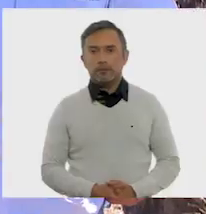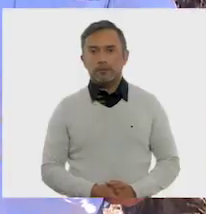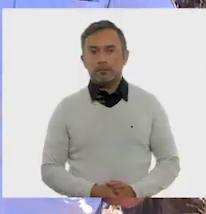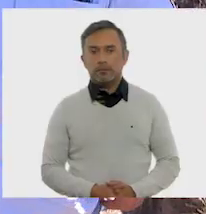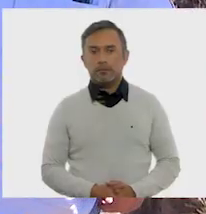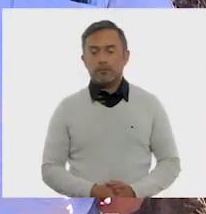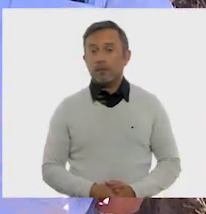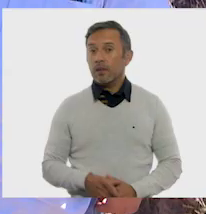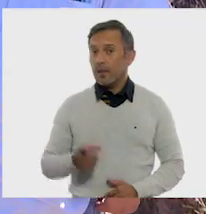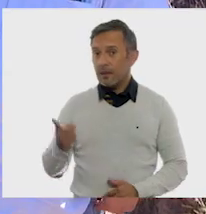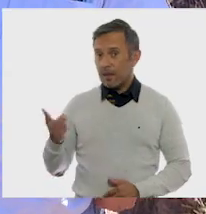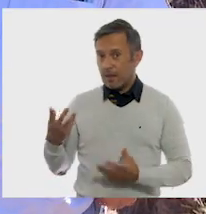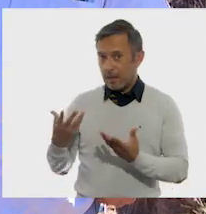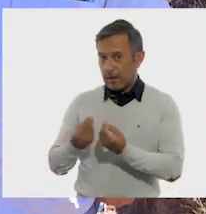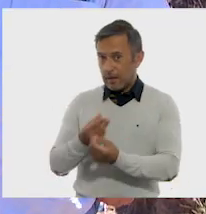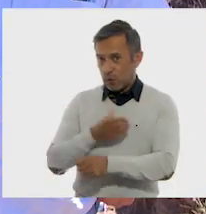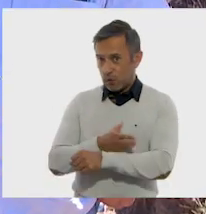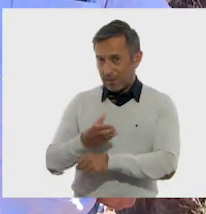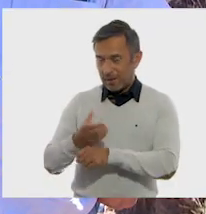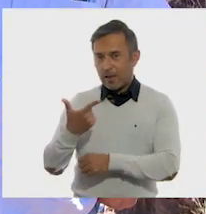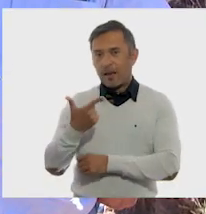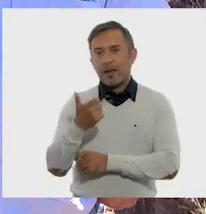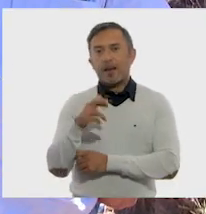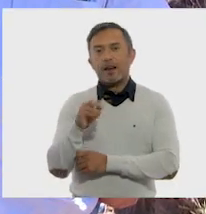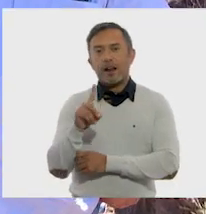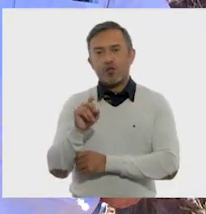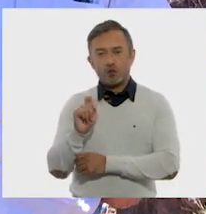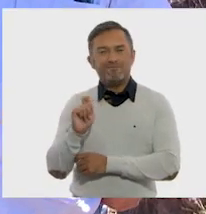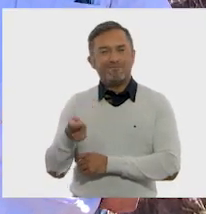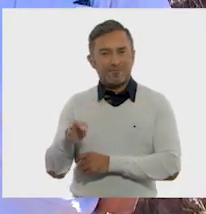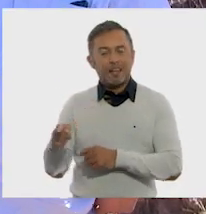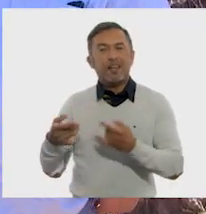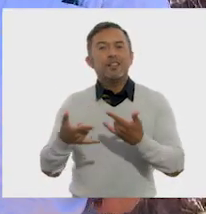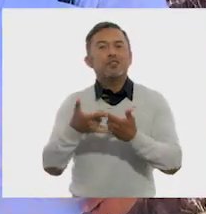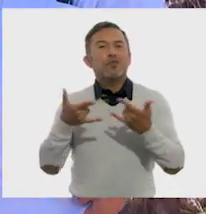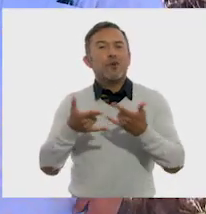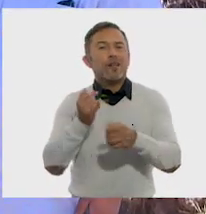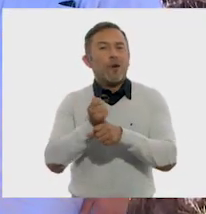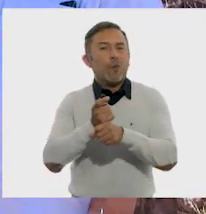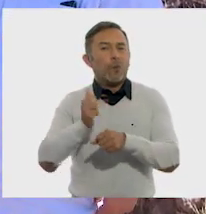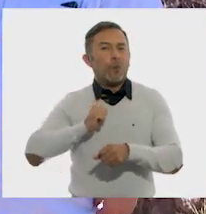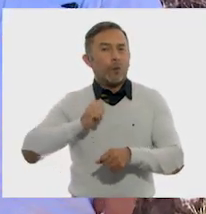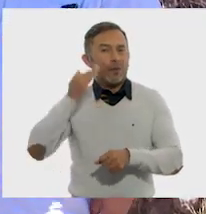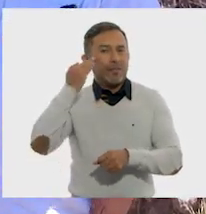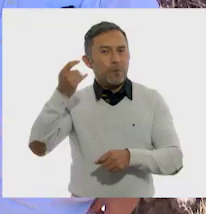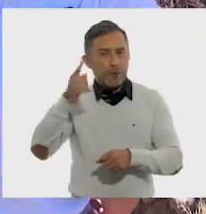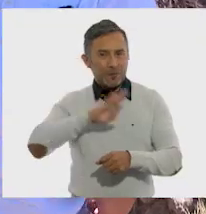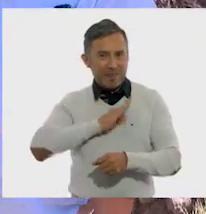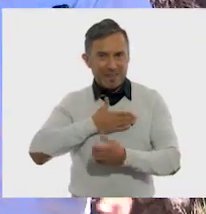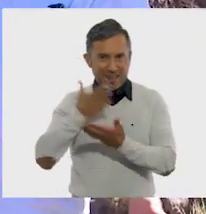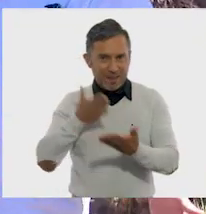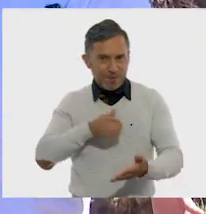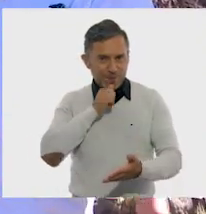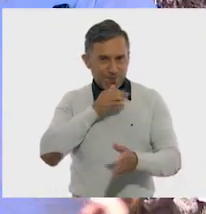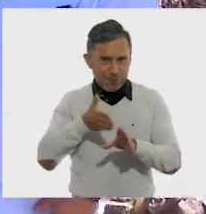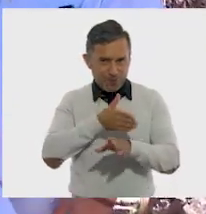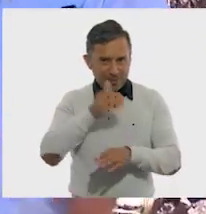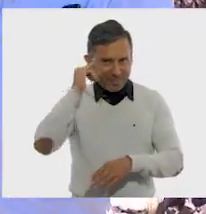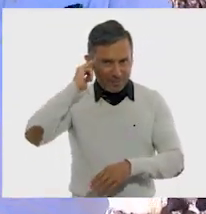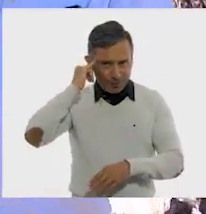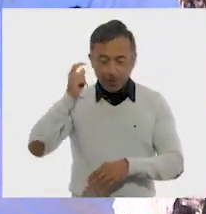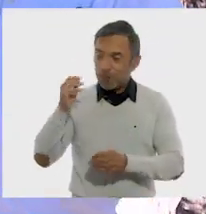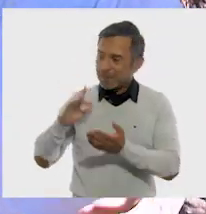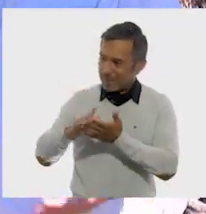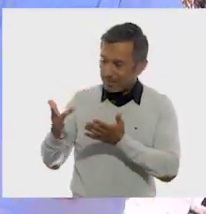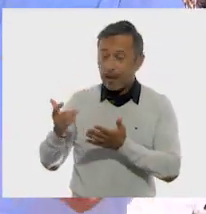Nos acompaña Gerardo, que es historiador especializado en el México prehispánico. Gera, muchas gracias por estar con nosotros aquí en De Todo. Muchas gracias a ustedes por